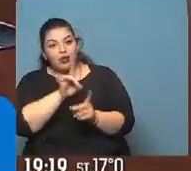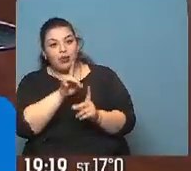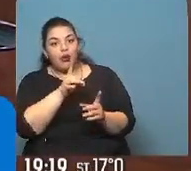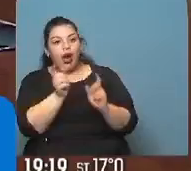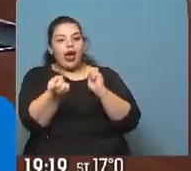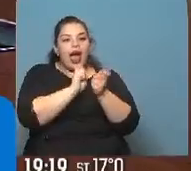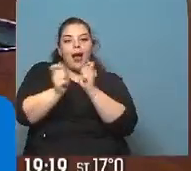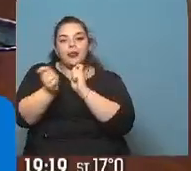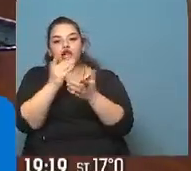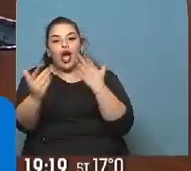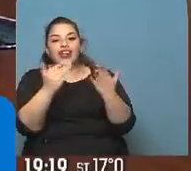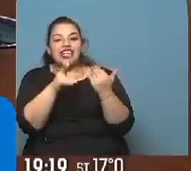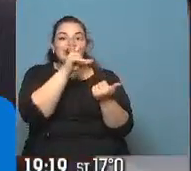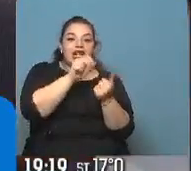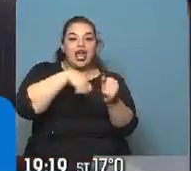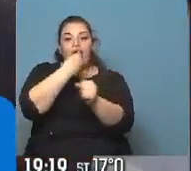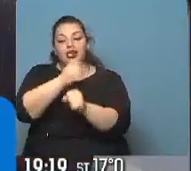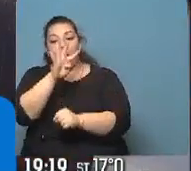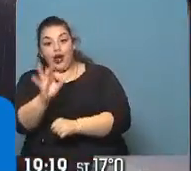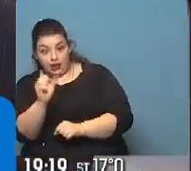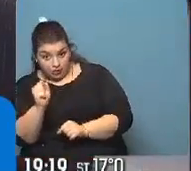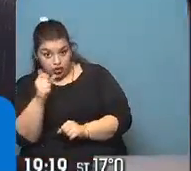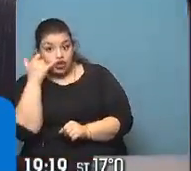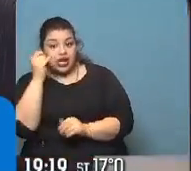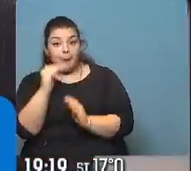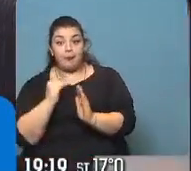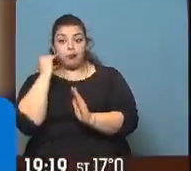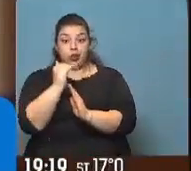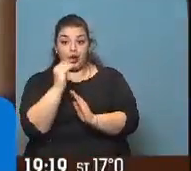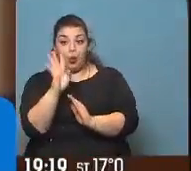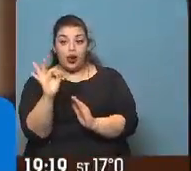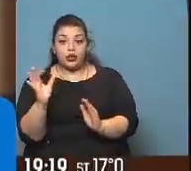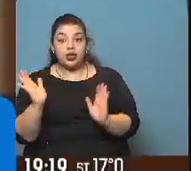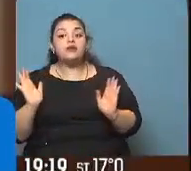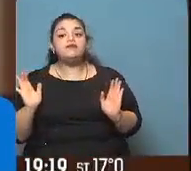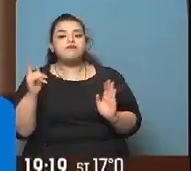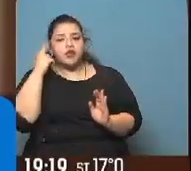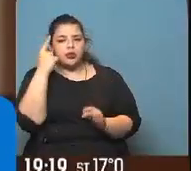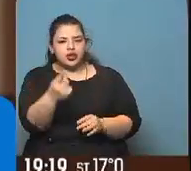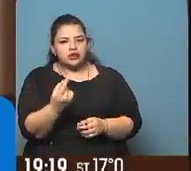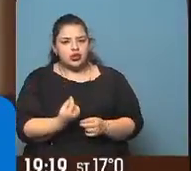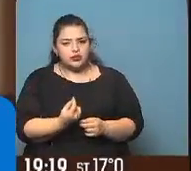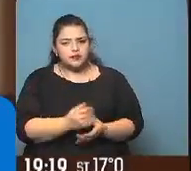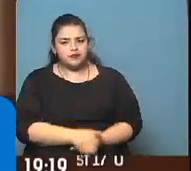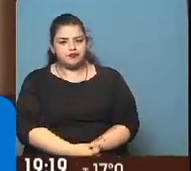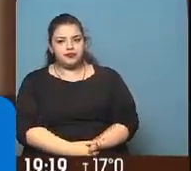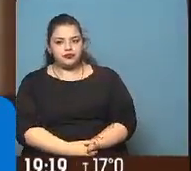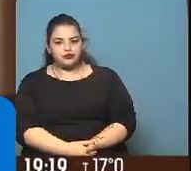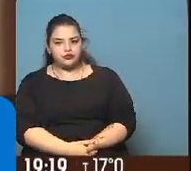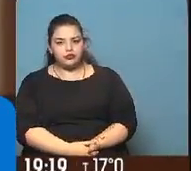con bajas y subas hoy pasó los 40 como lo ves vos bueno tenemos el problema es